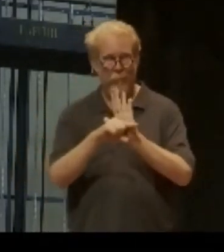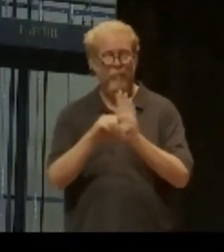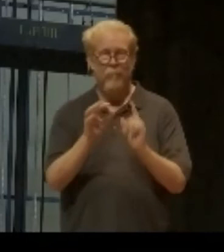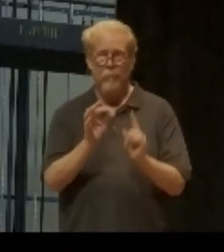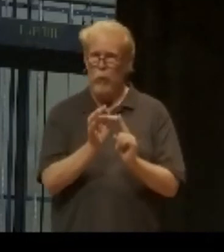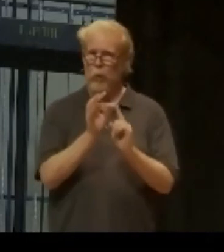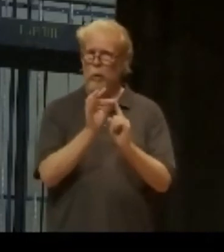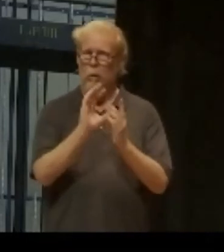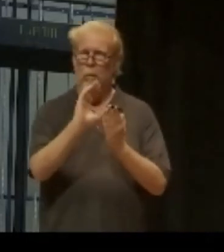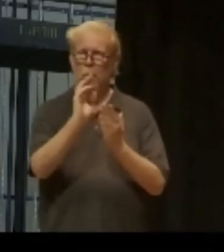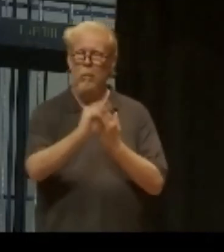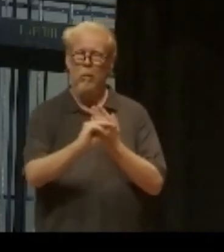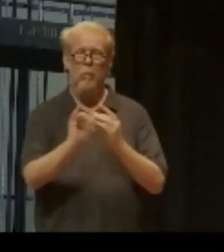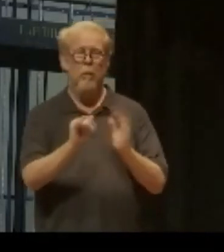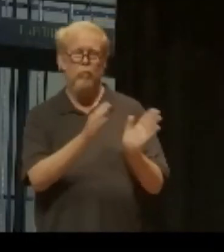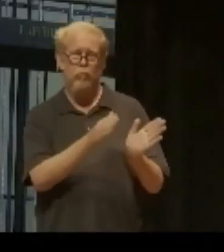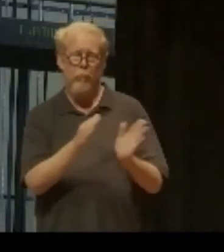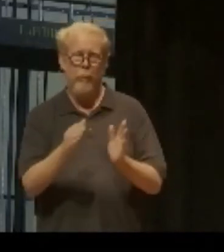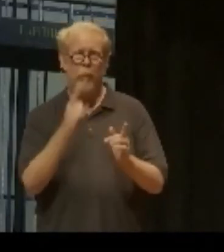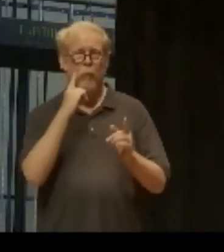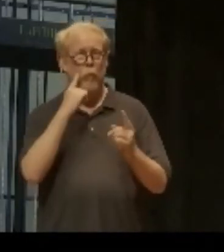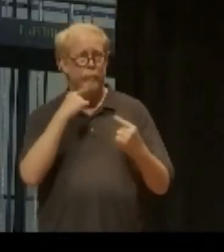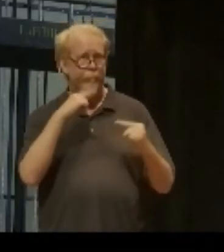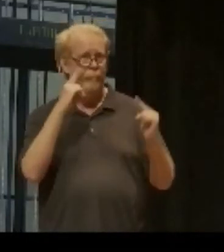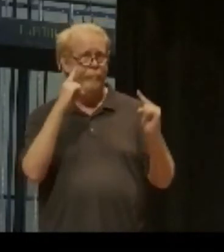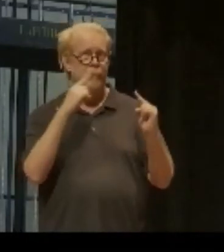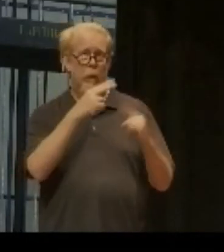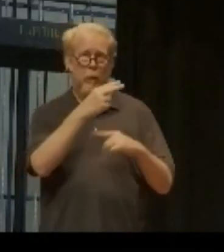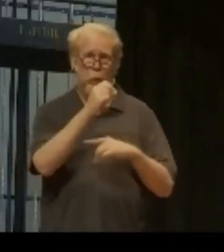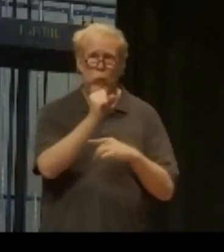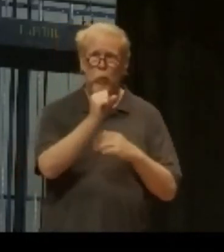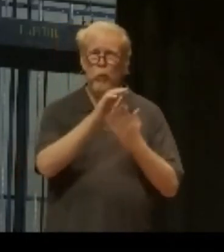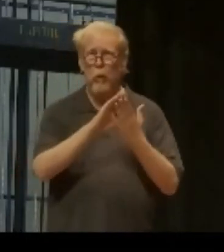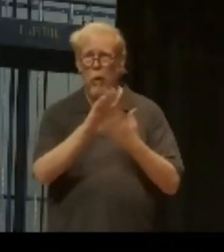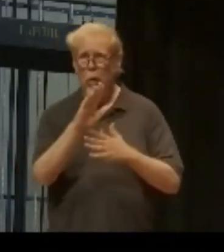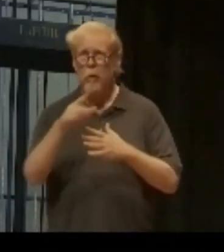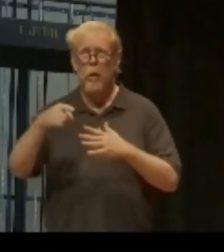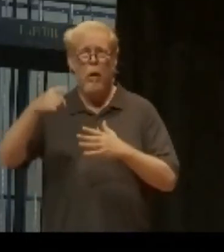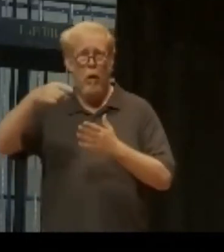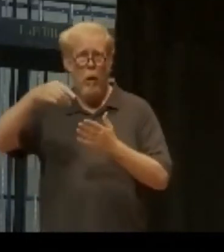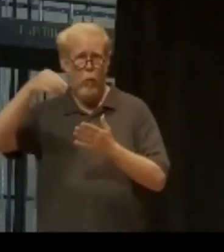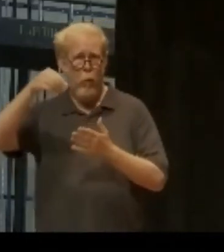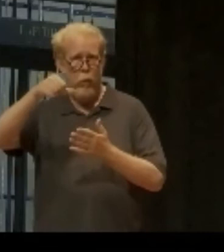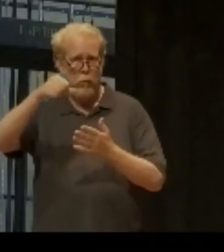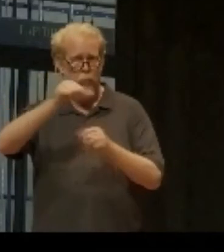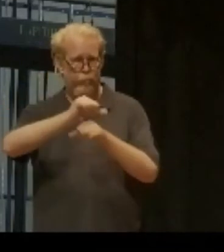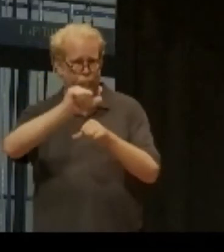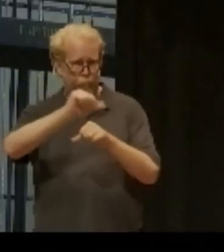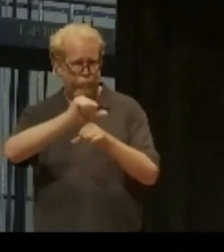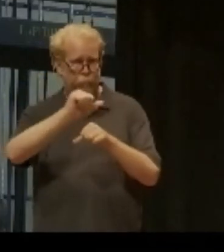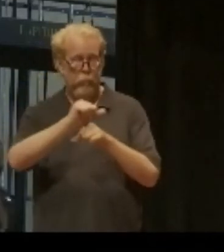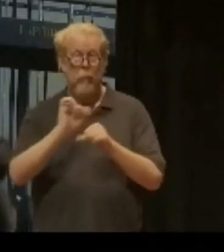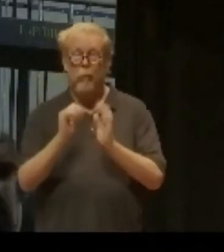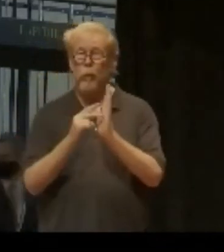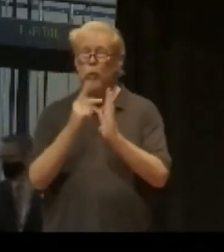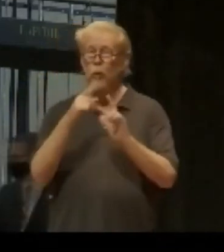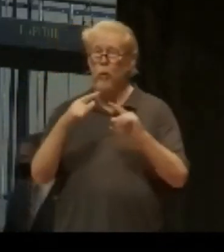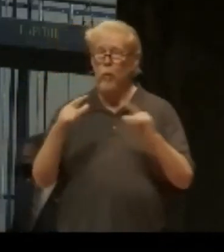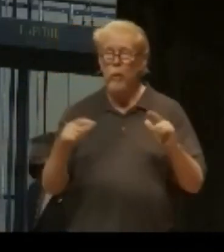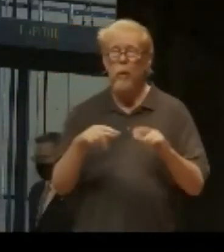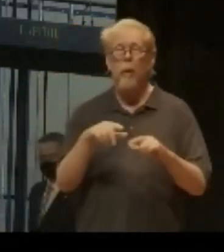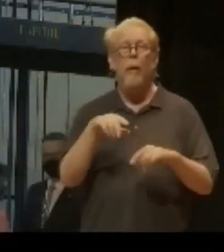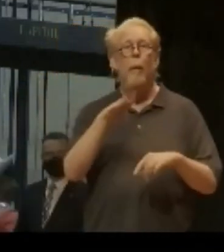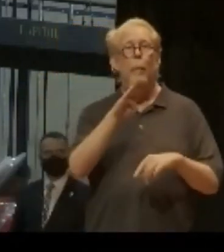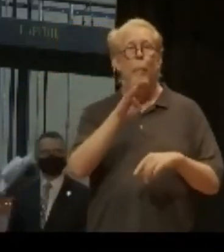grado. El único plan de estudios STEM va a preparar a los estudiantes para que tengan éxitos en la carrera y en el college. El